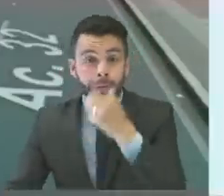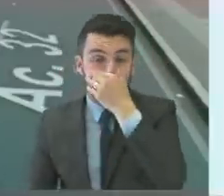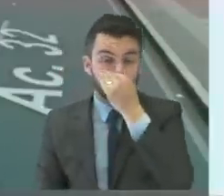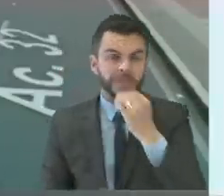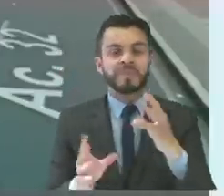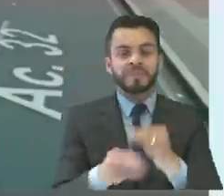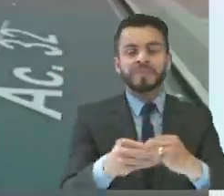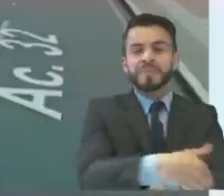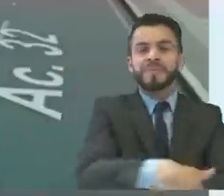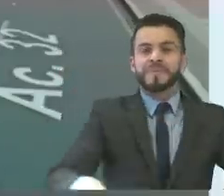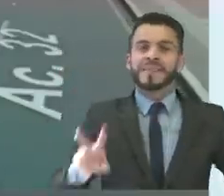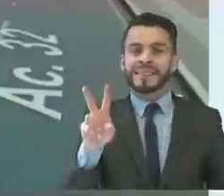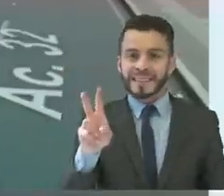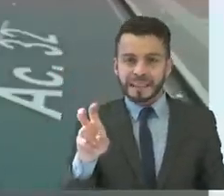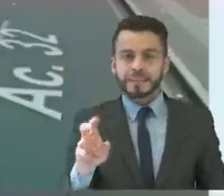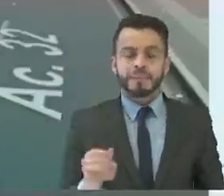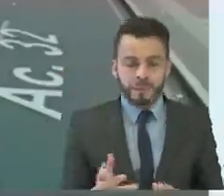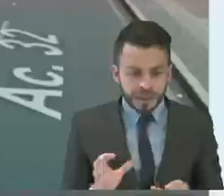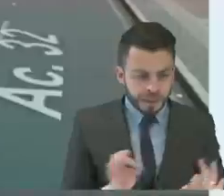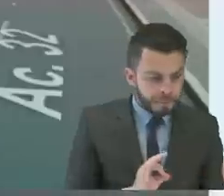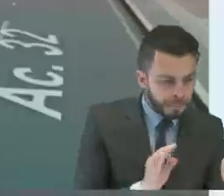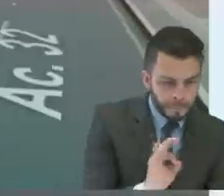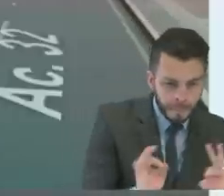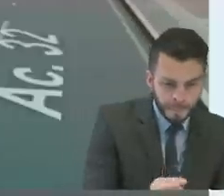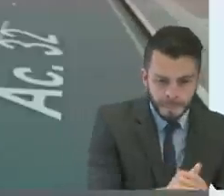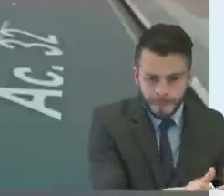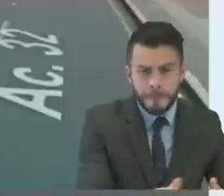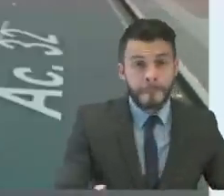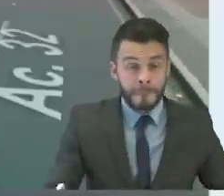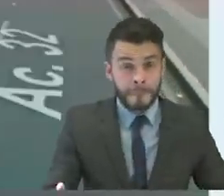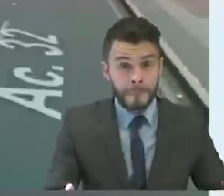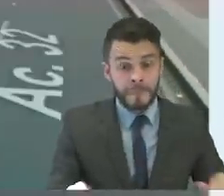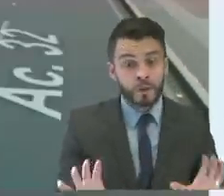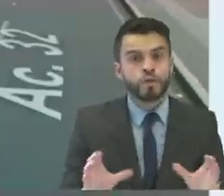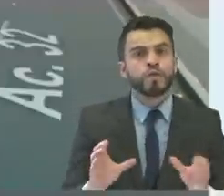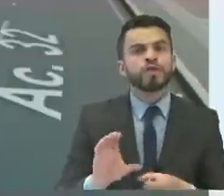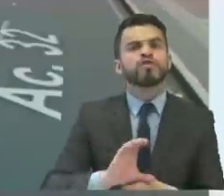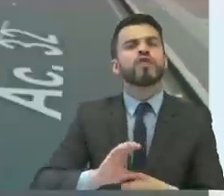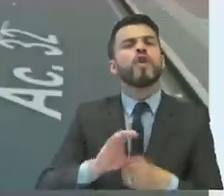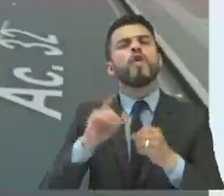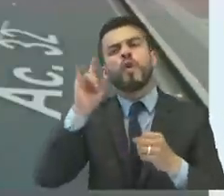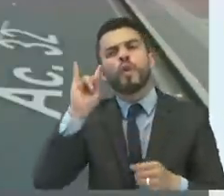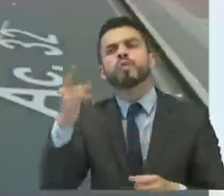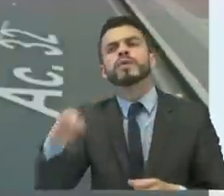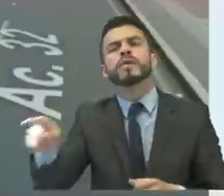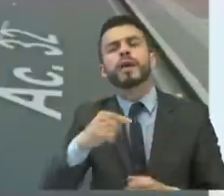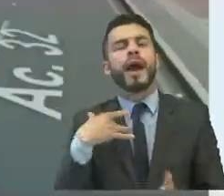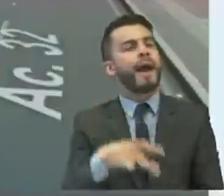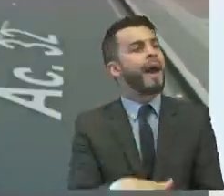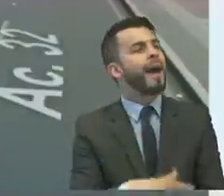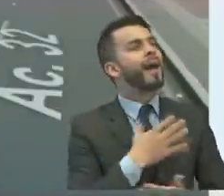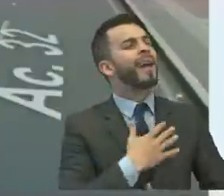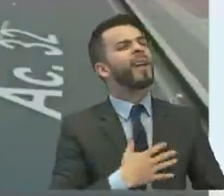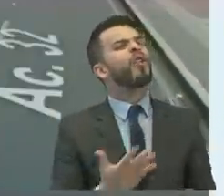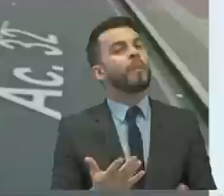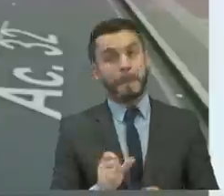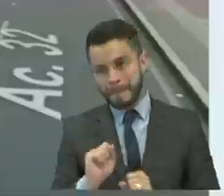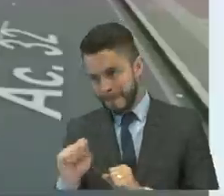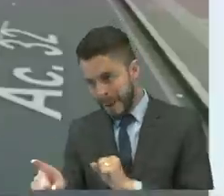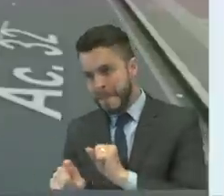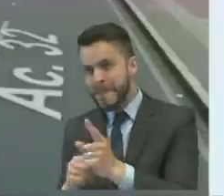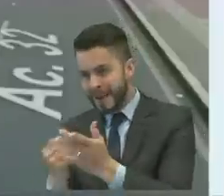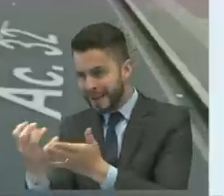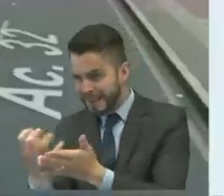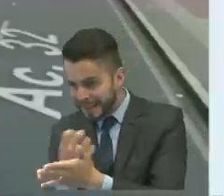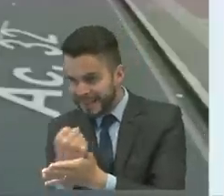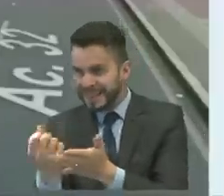séptima para mejor entender cómo los ciudadanos viven la séptima hoy día. Aquí vemos algunos datos que